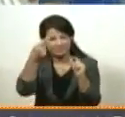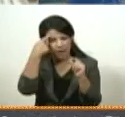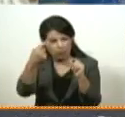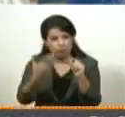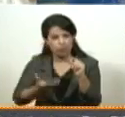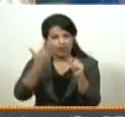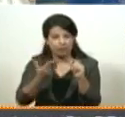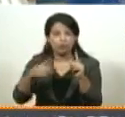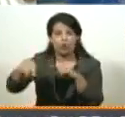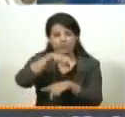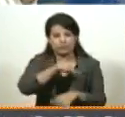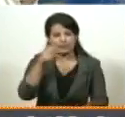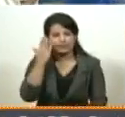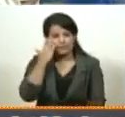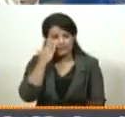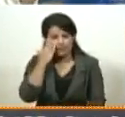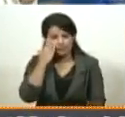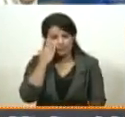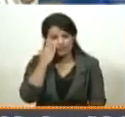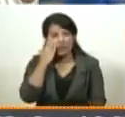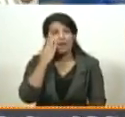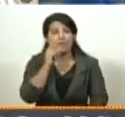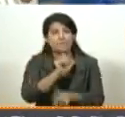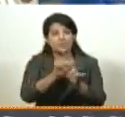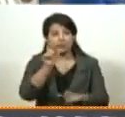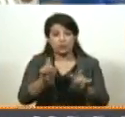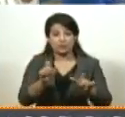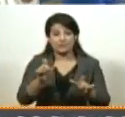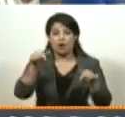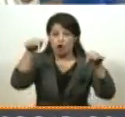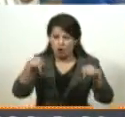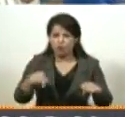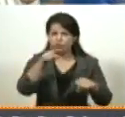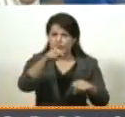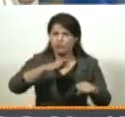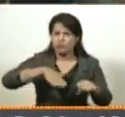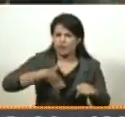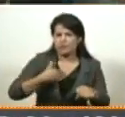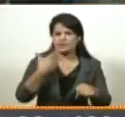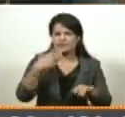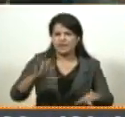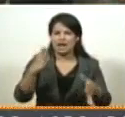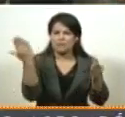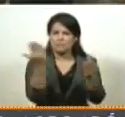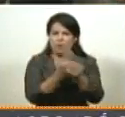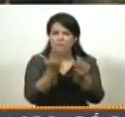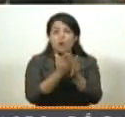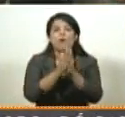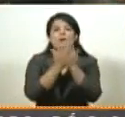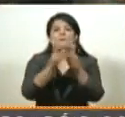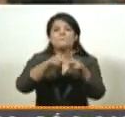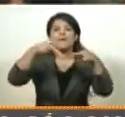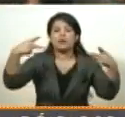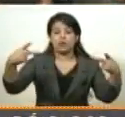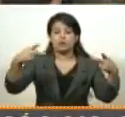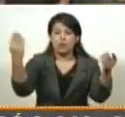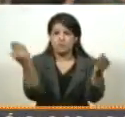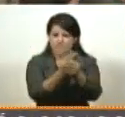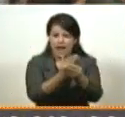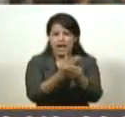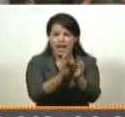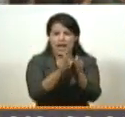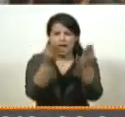las personas puedan, en el día de hoy ha salido encartado en los periódicos a nivel nacional